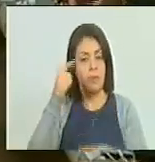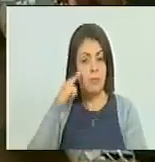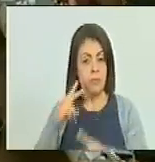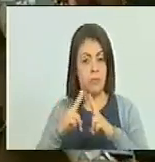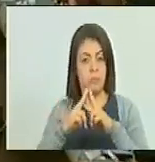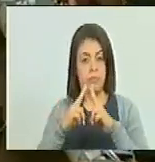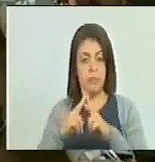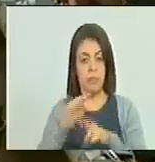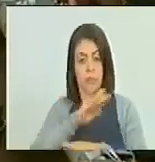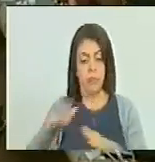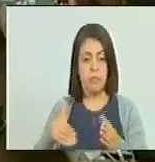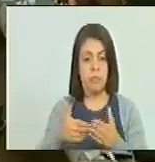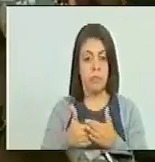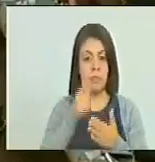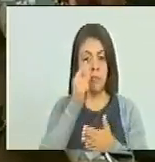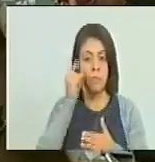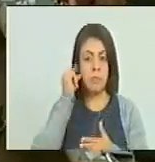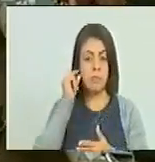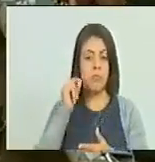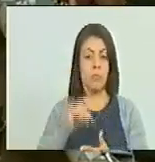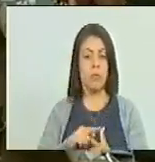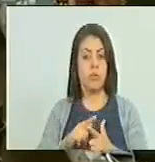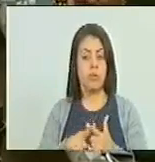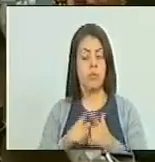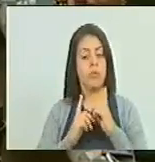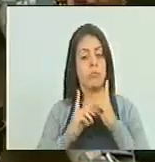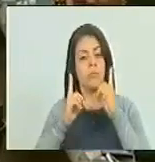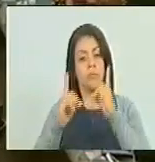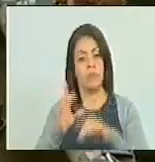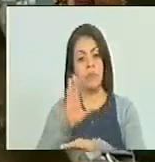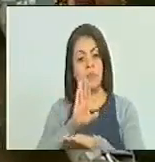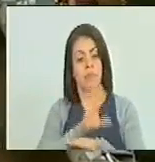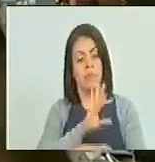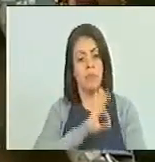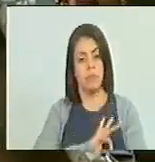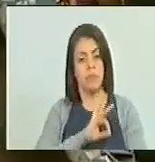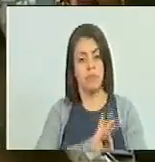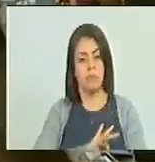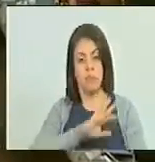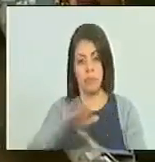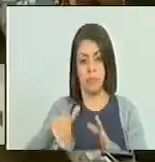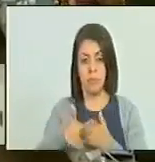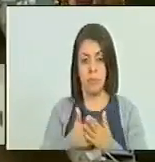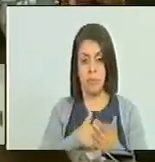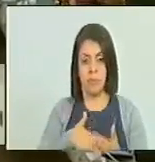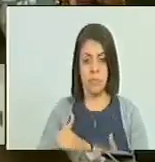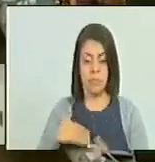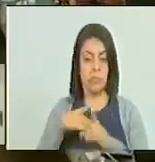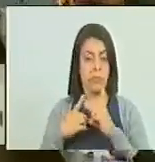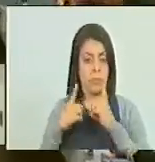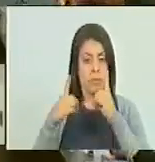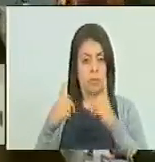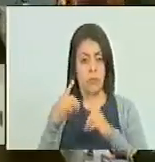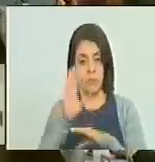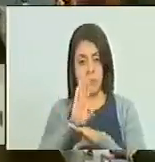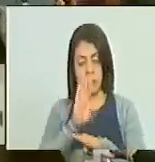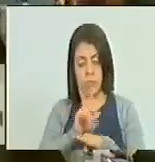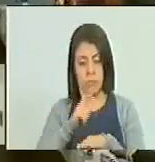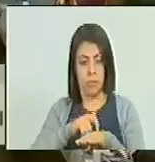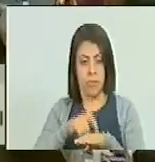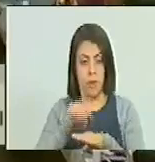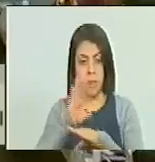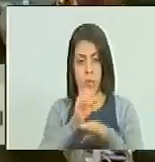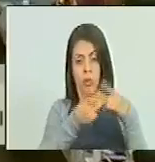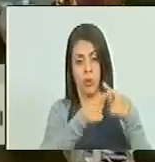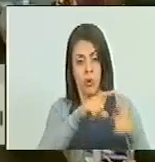reconocimiento a todos aquellos hombres y mujeres que se dedican a la protección social, a todos aquellos que usan y dedican su tiempo para proteger a otros,